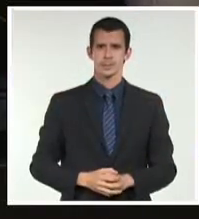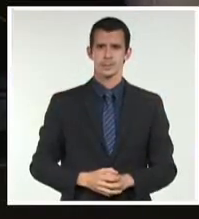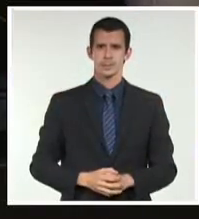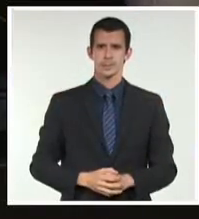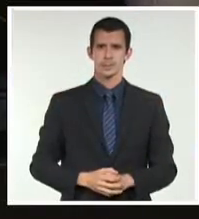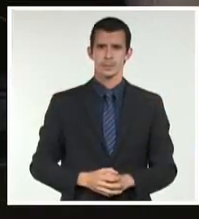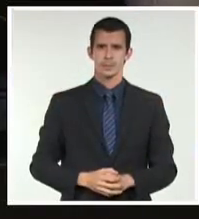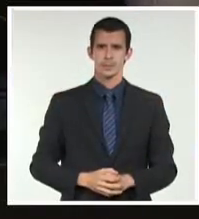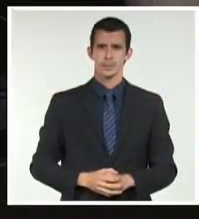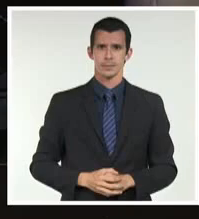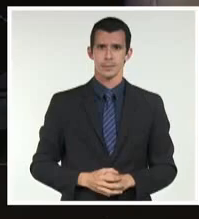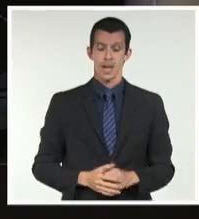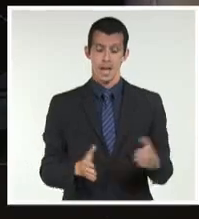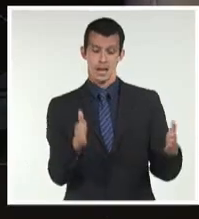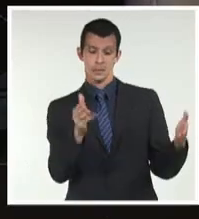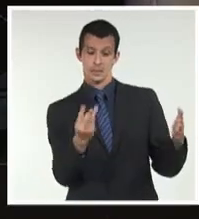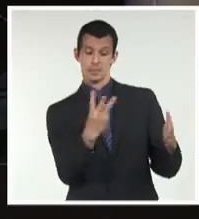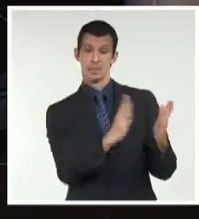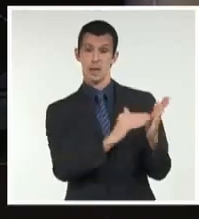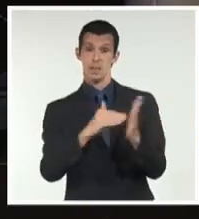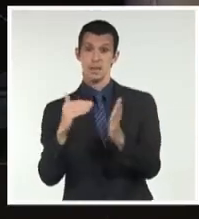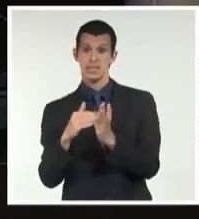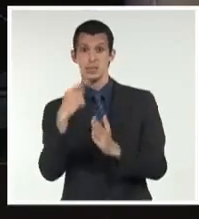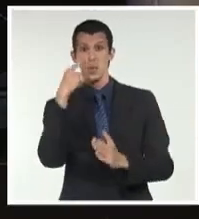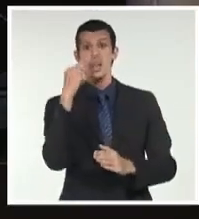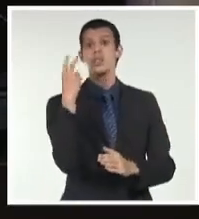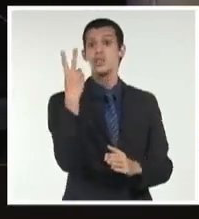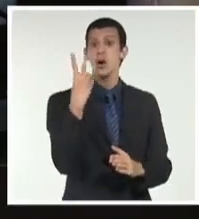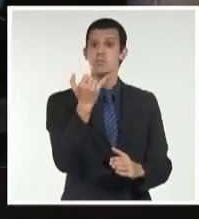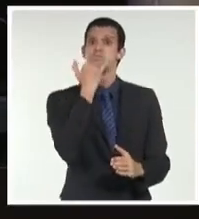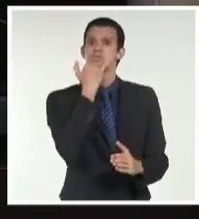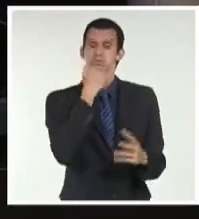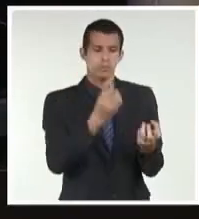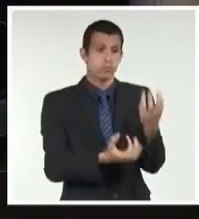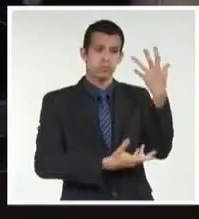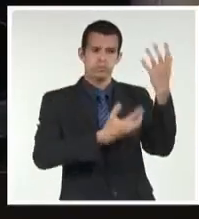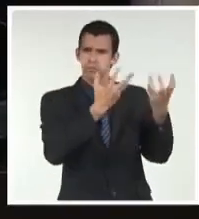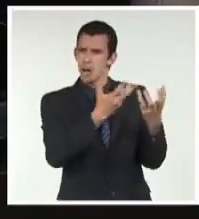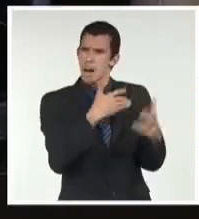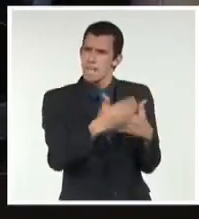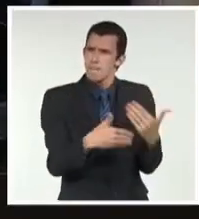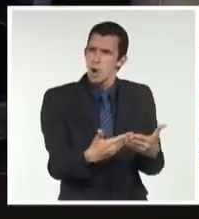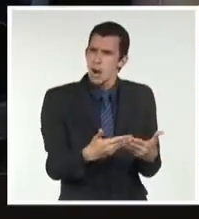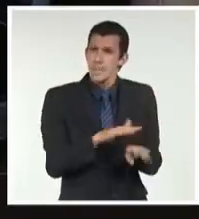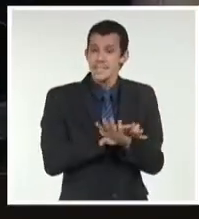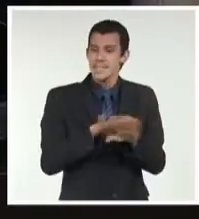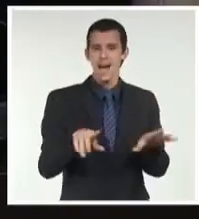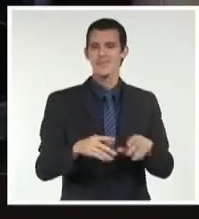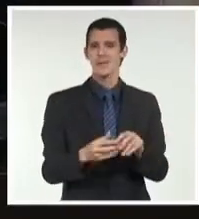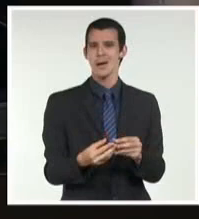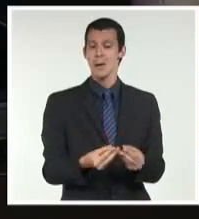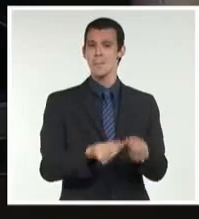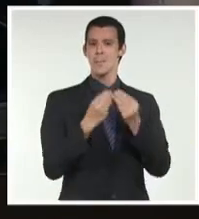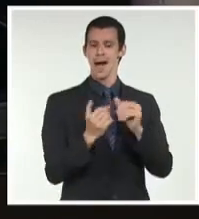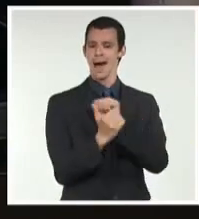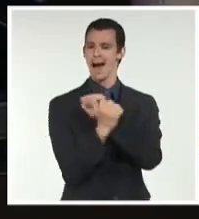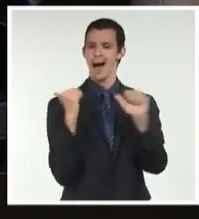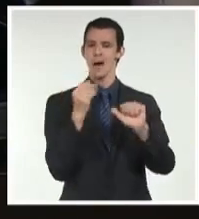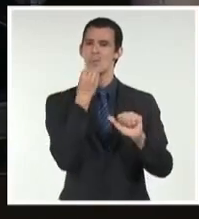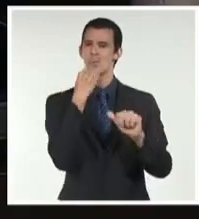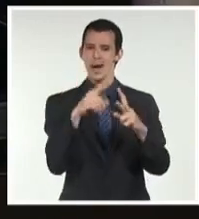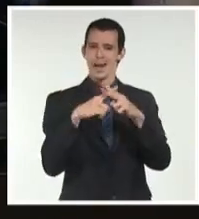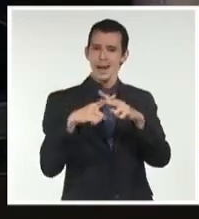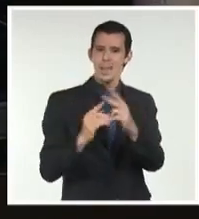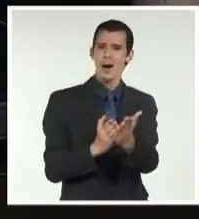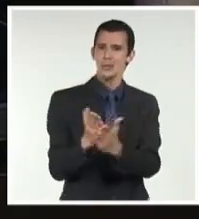más de 400 megawatts de generación. 3 plantas, 2 de 100 megawatts, o una de 100, una de 80